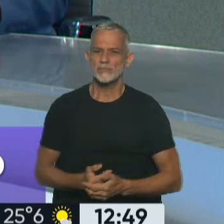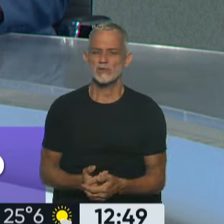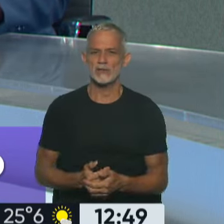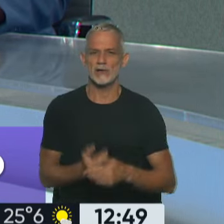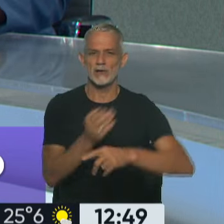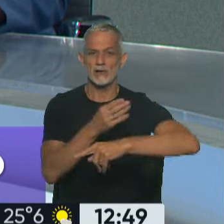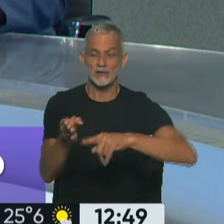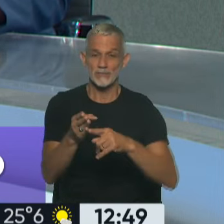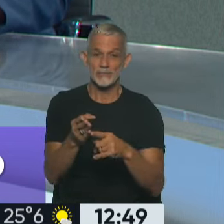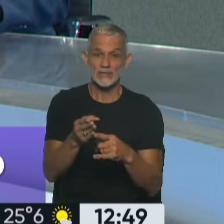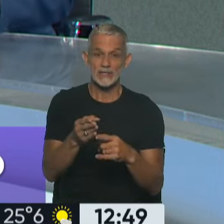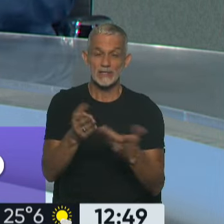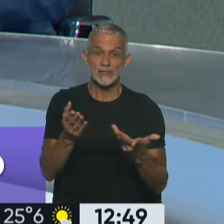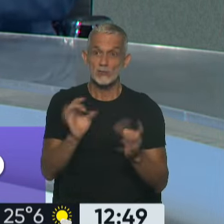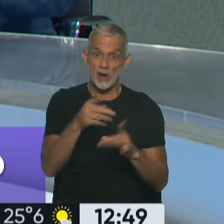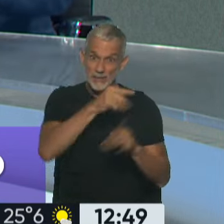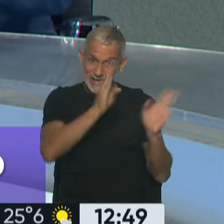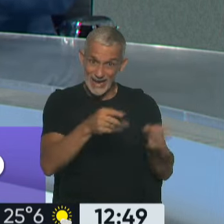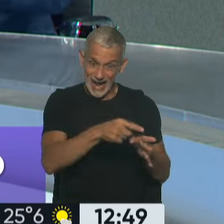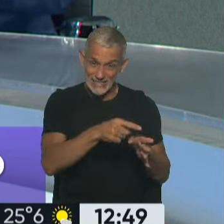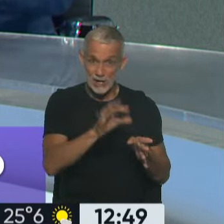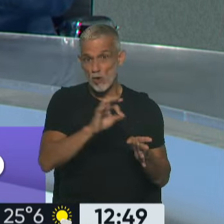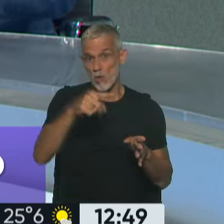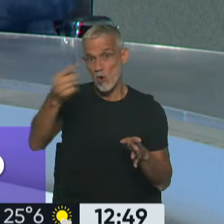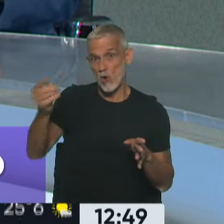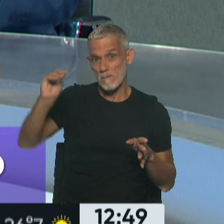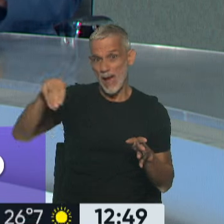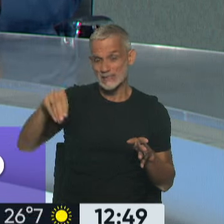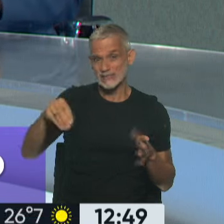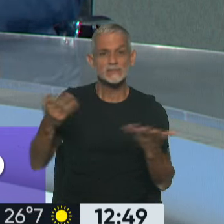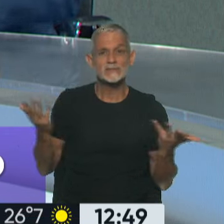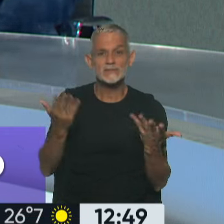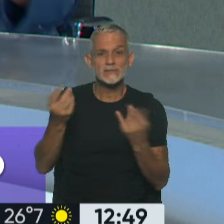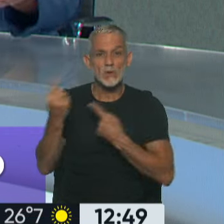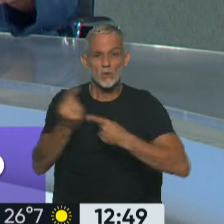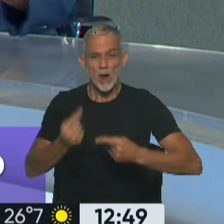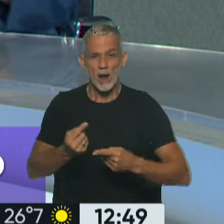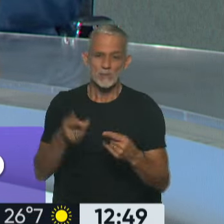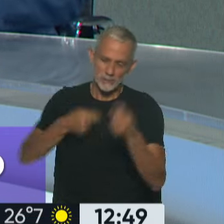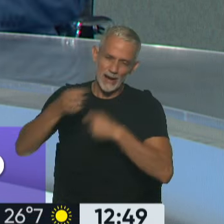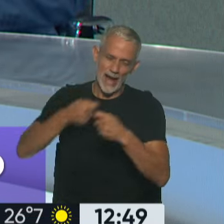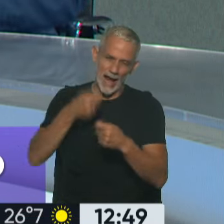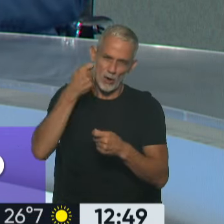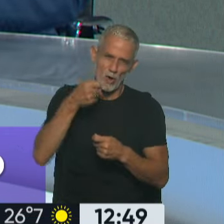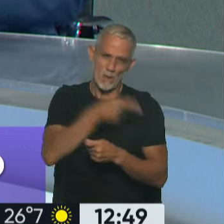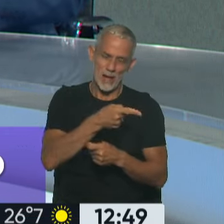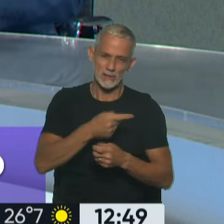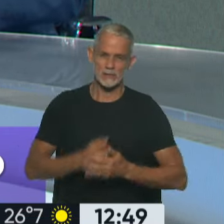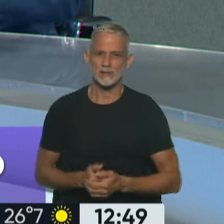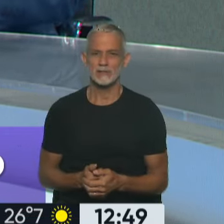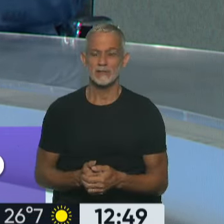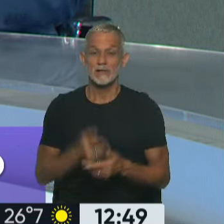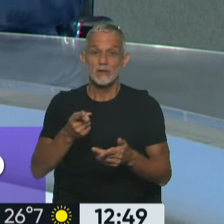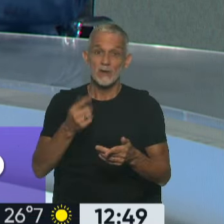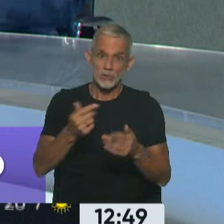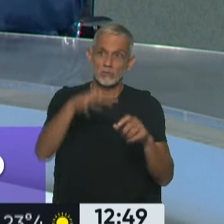de requisas solamente la de Piñero, donde se concentra la mayor cantidad de delincuentes relacionados con el narcotráfico, o solamente es uno de